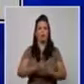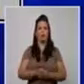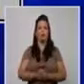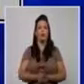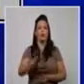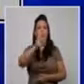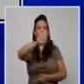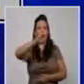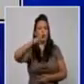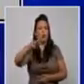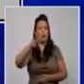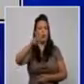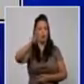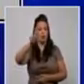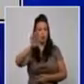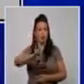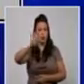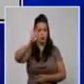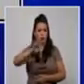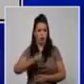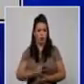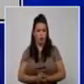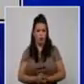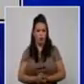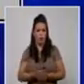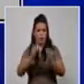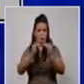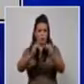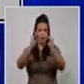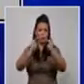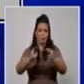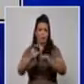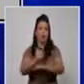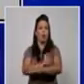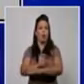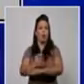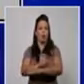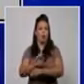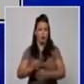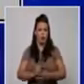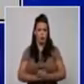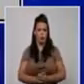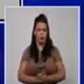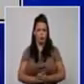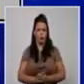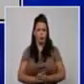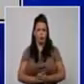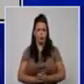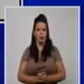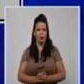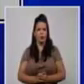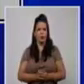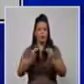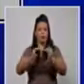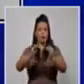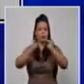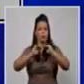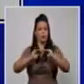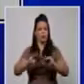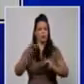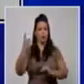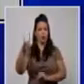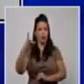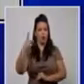8,21, le sigue Ecuador, le sigue Bolivia,